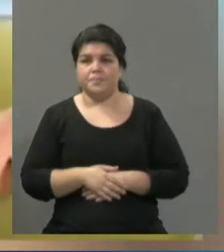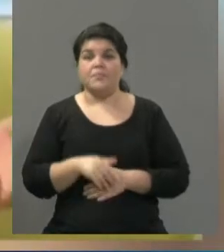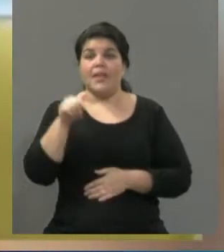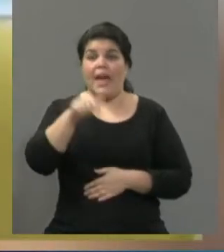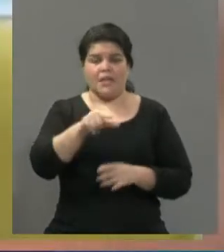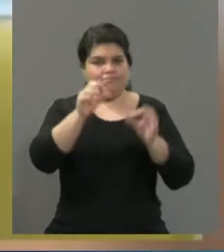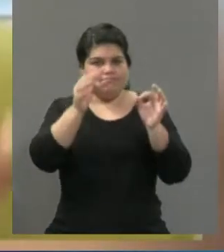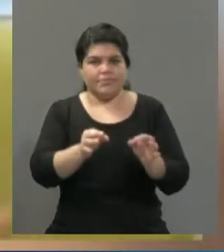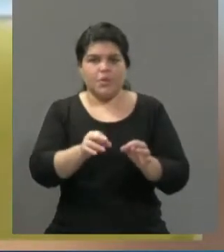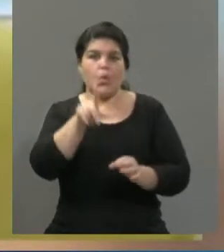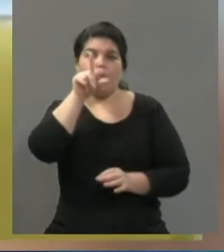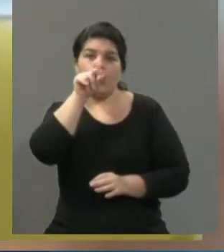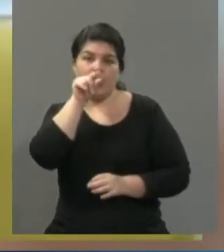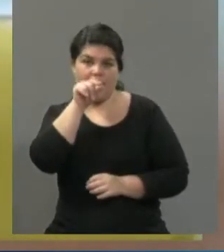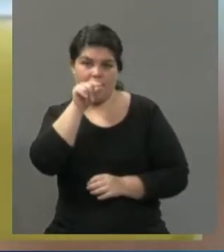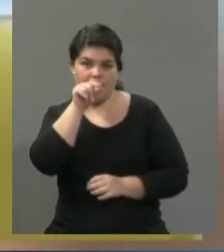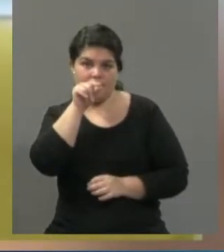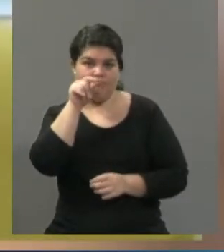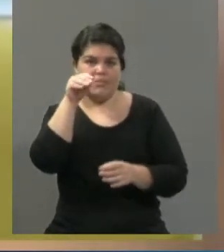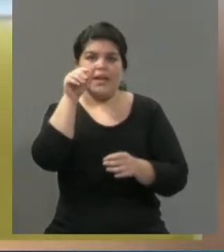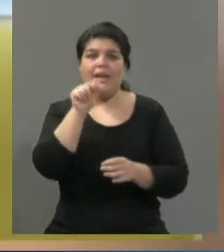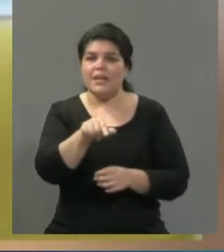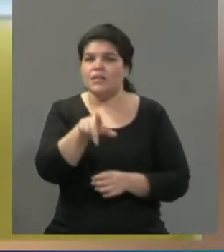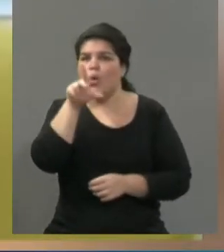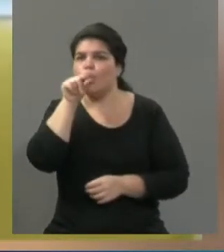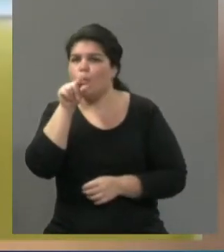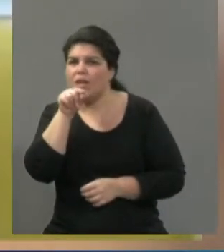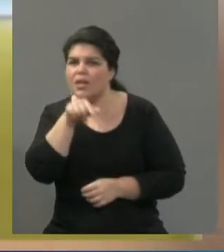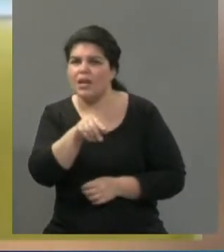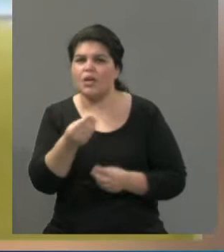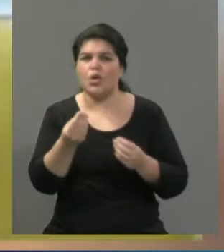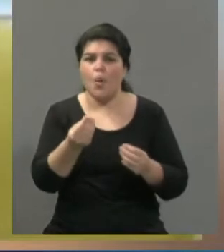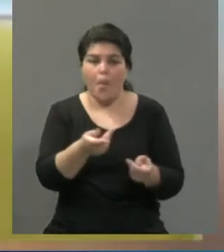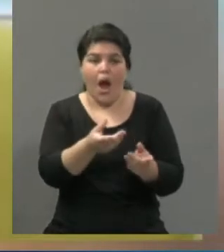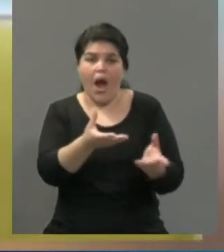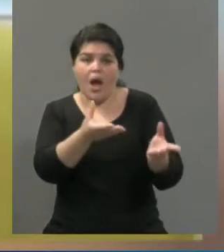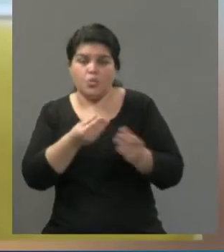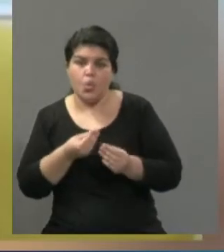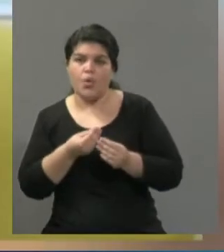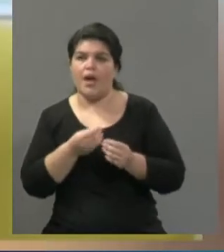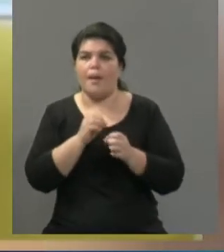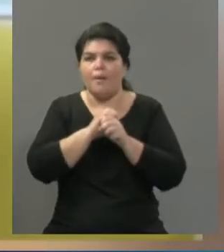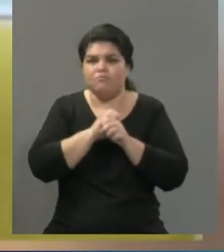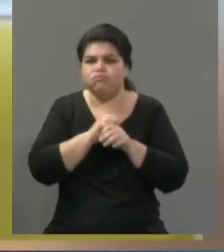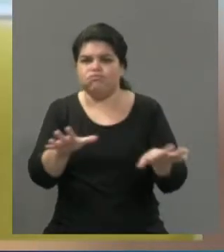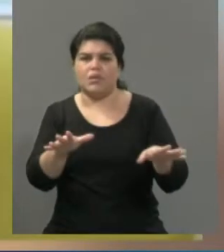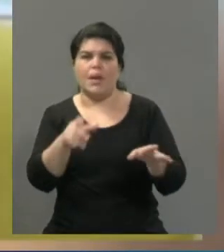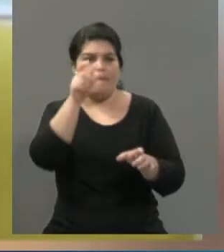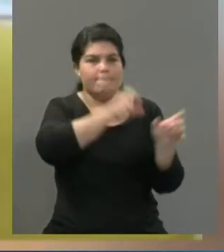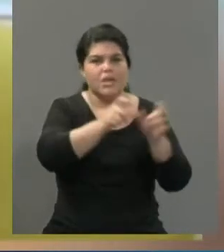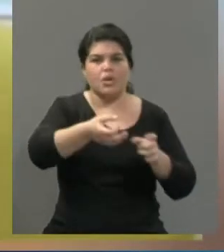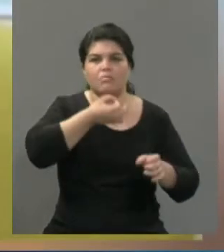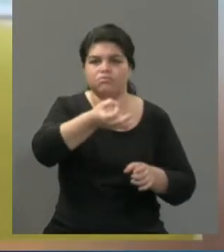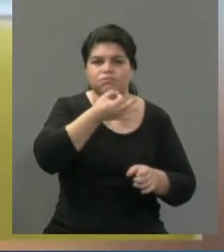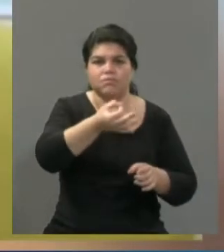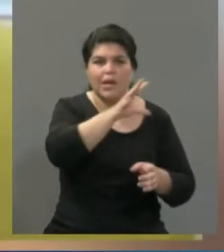Twitter, que casi que presenta una herramienta que facilita la viralización de discursos y también de los discursos de